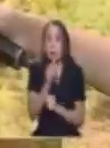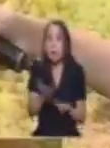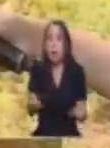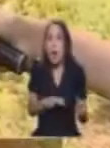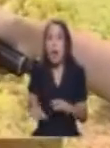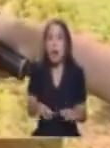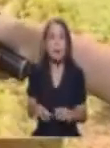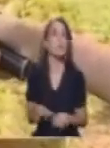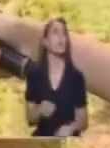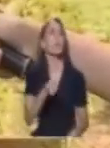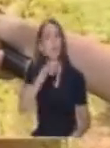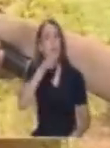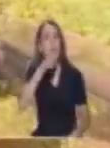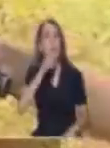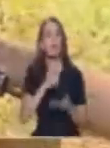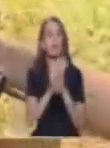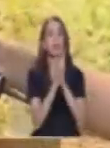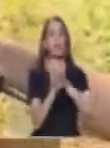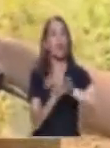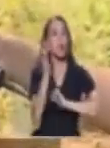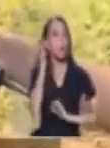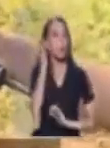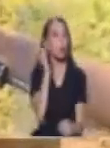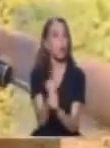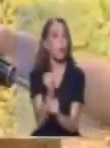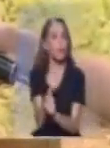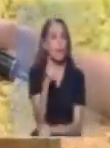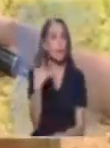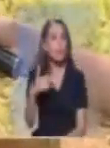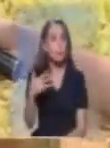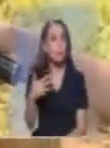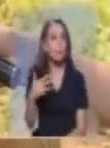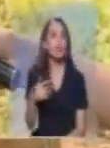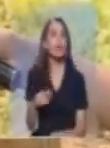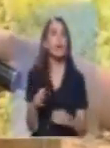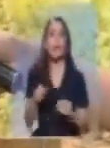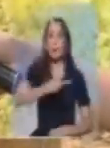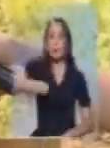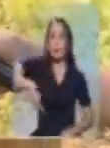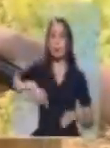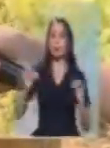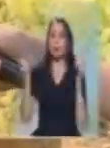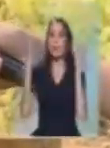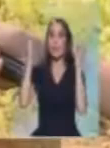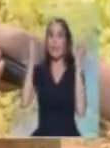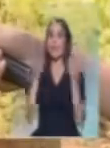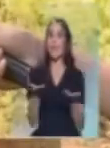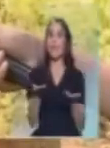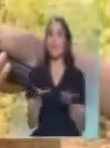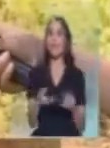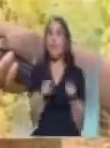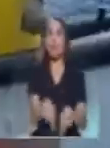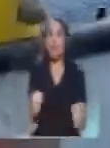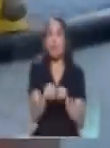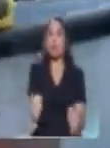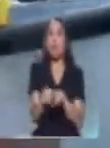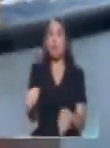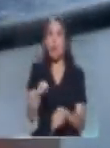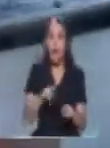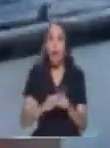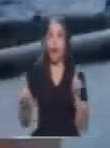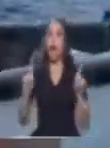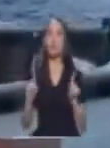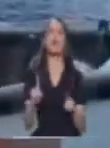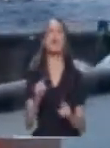Para poder que todas las mujeres trabajen, es importante que, además es una entretención para nosotros esto, salir de la rutina. La